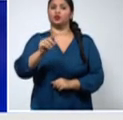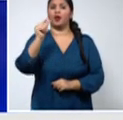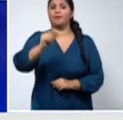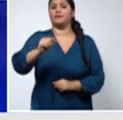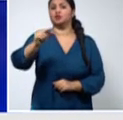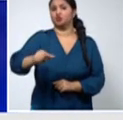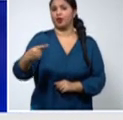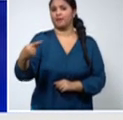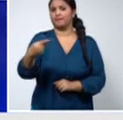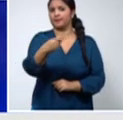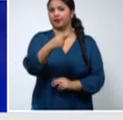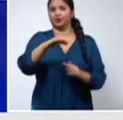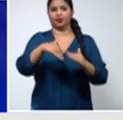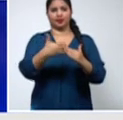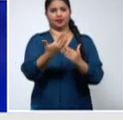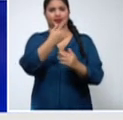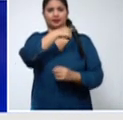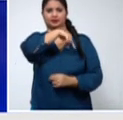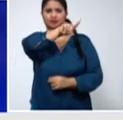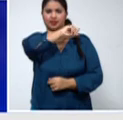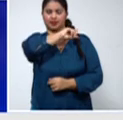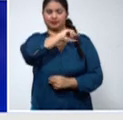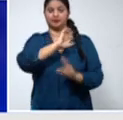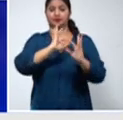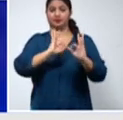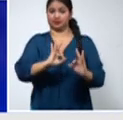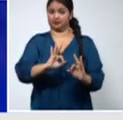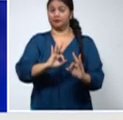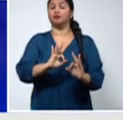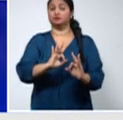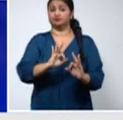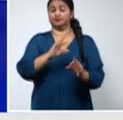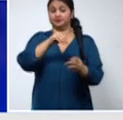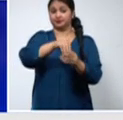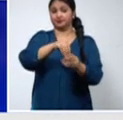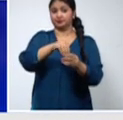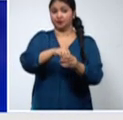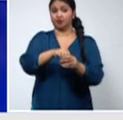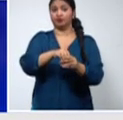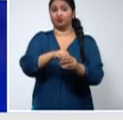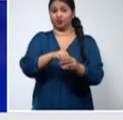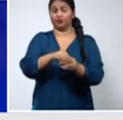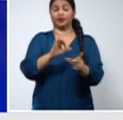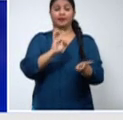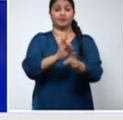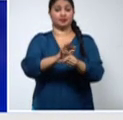Y como también ocurre prácticamente durante toda la pandemia,